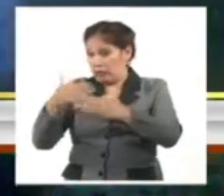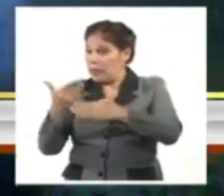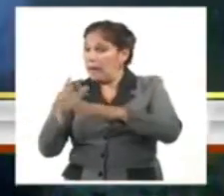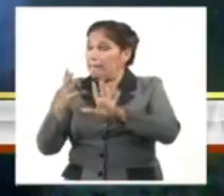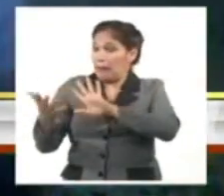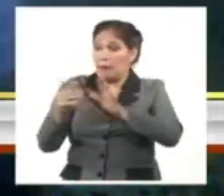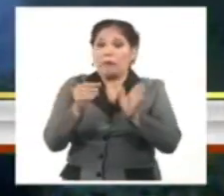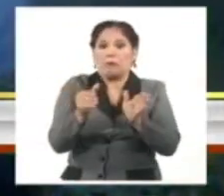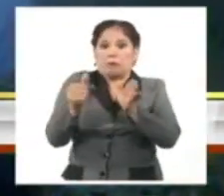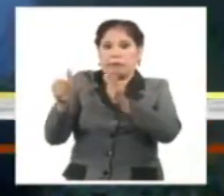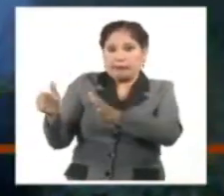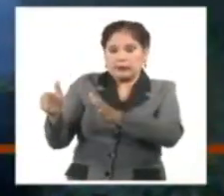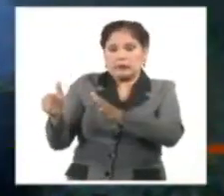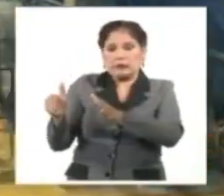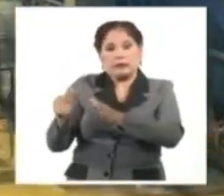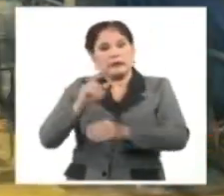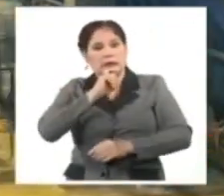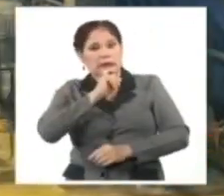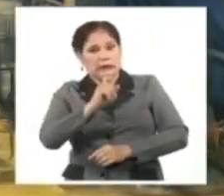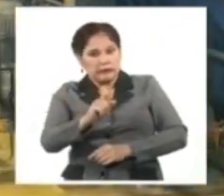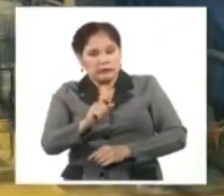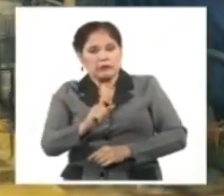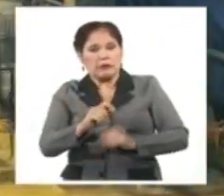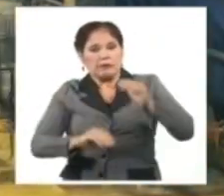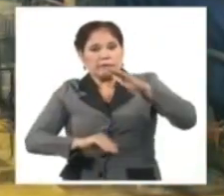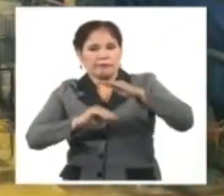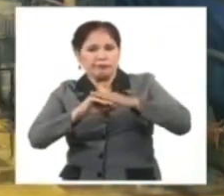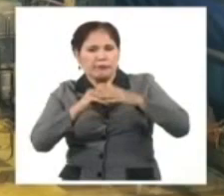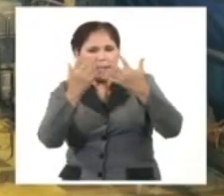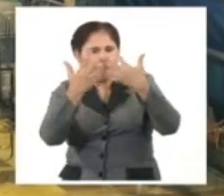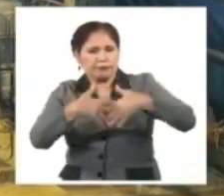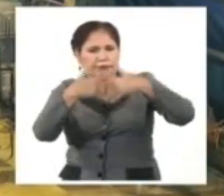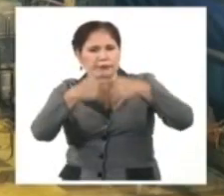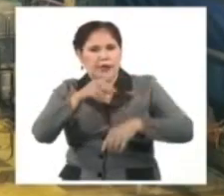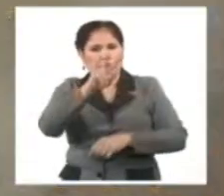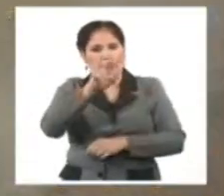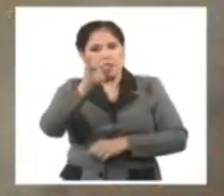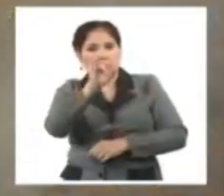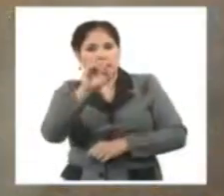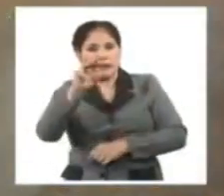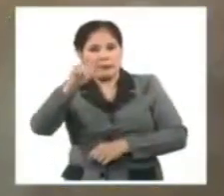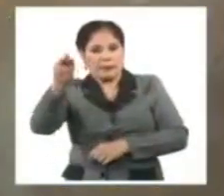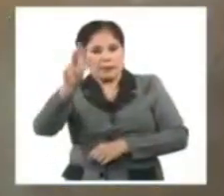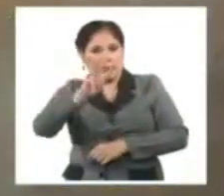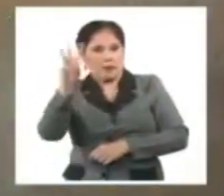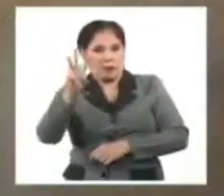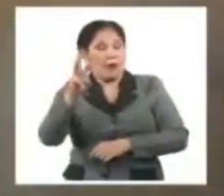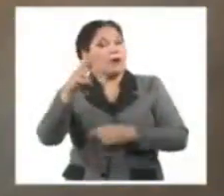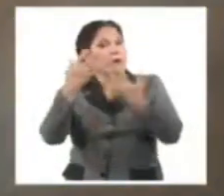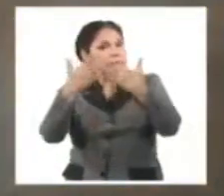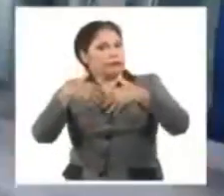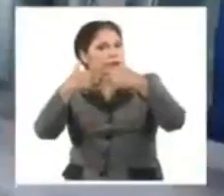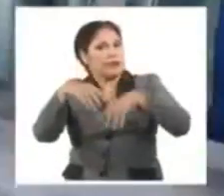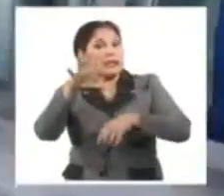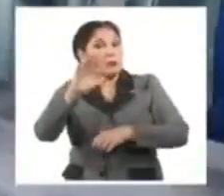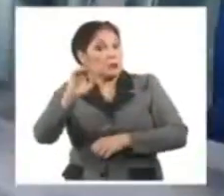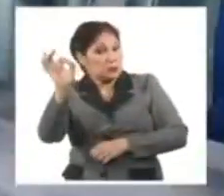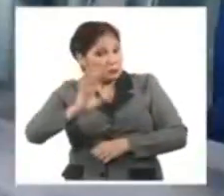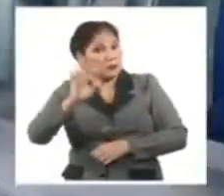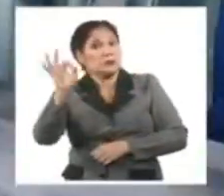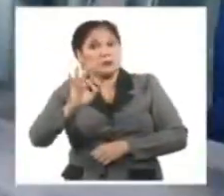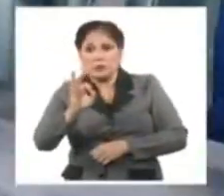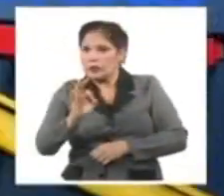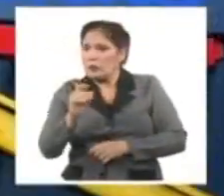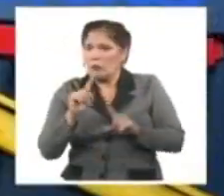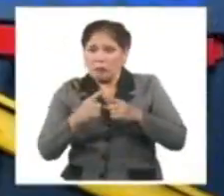mucho más que hacer. Este último, con una capacidad instalada de 260 megawatts, generaba casi el 50% por su